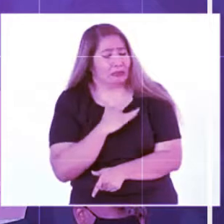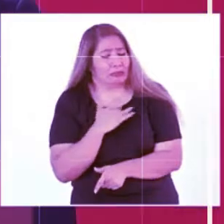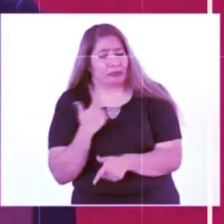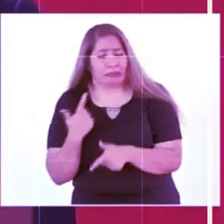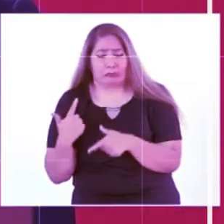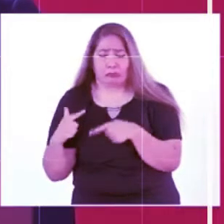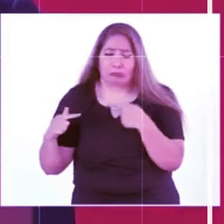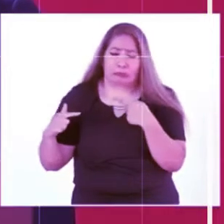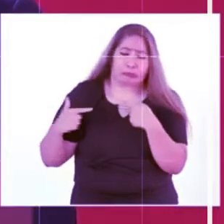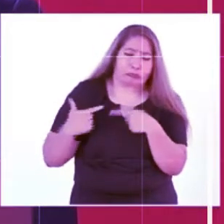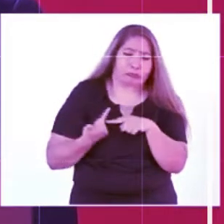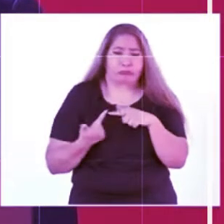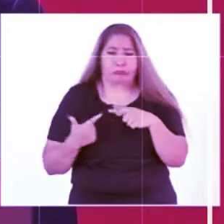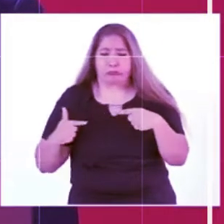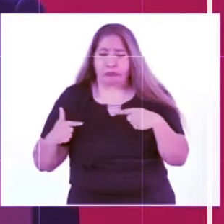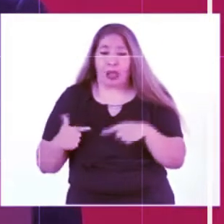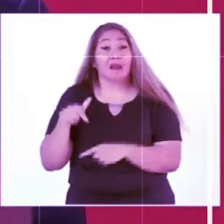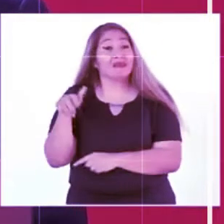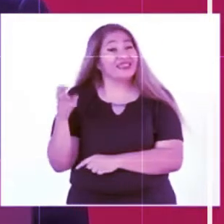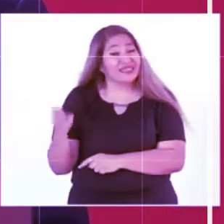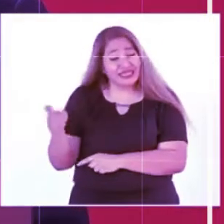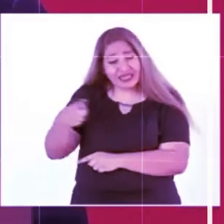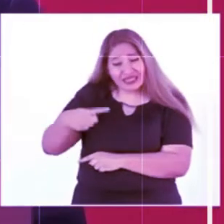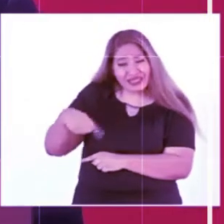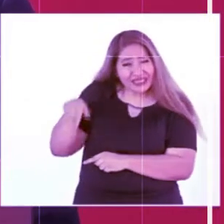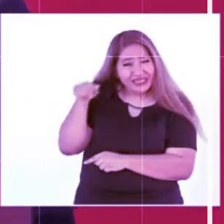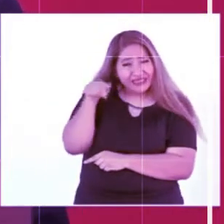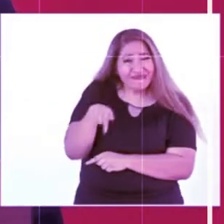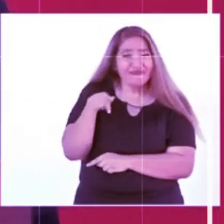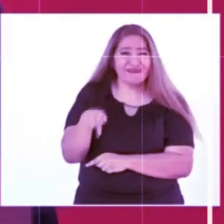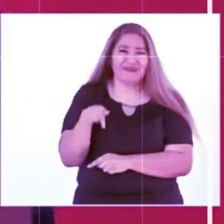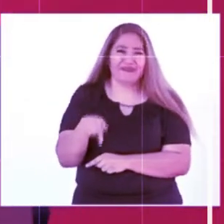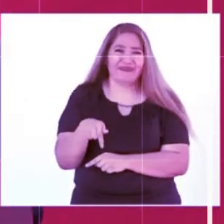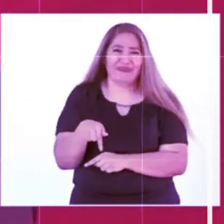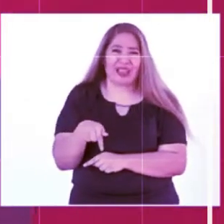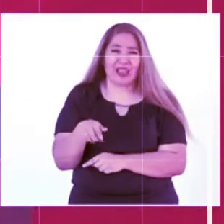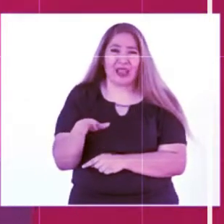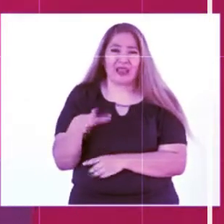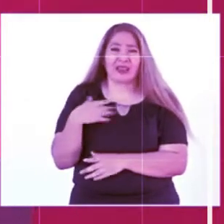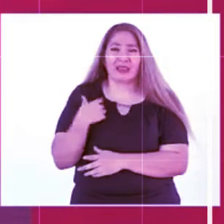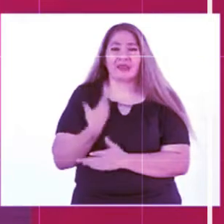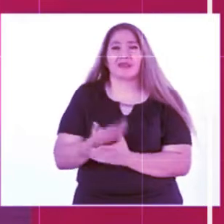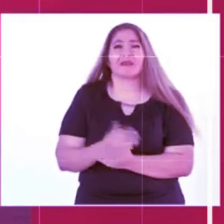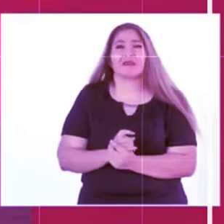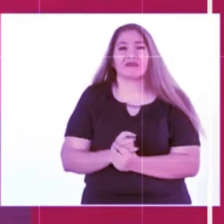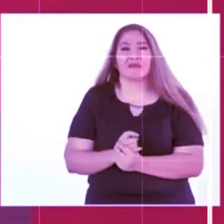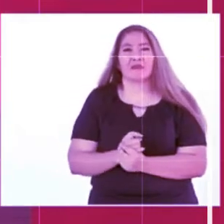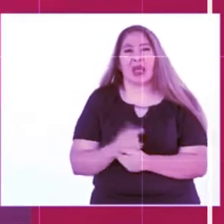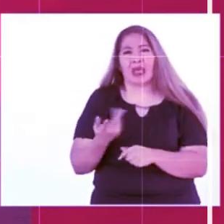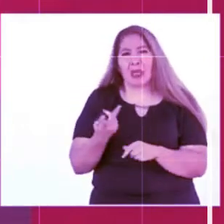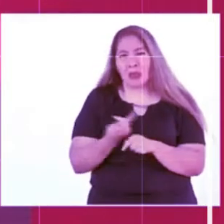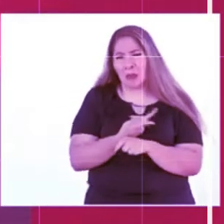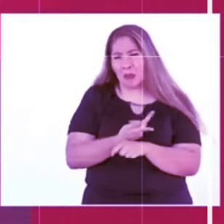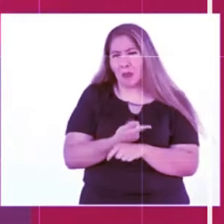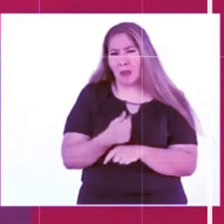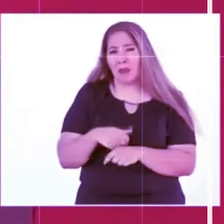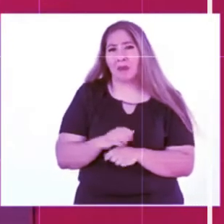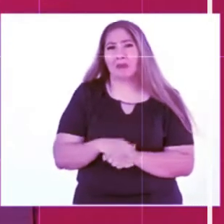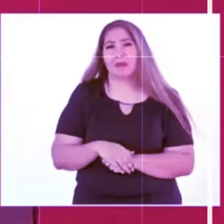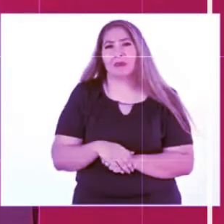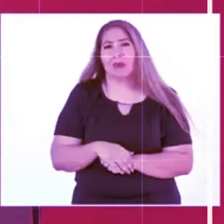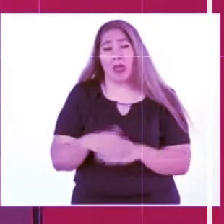resentimientos. De ahí que la enseñanza mayor del modelo